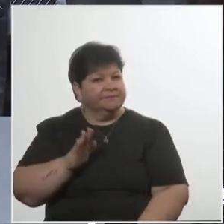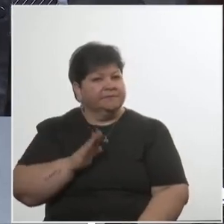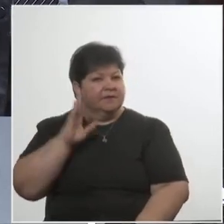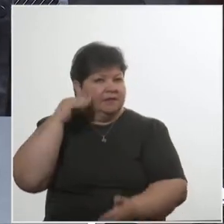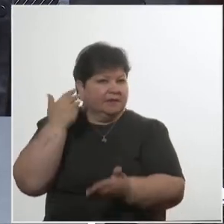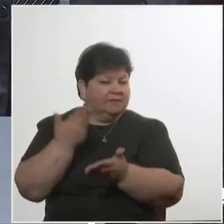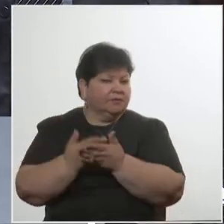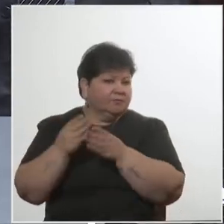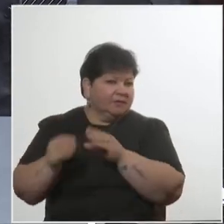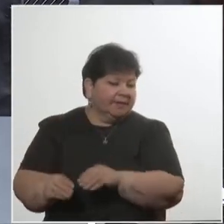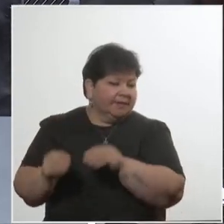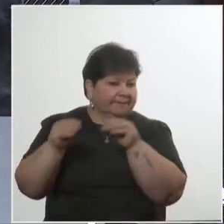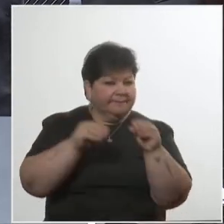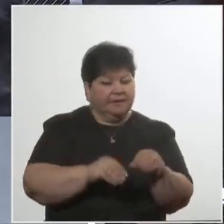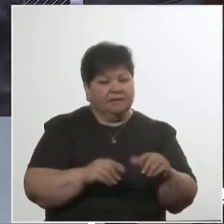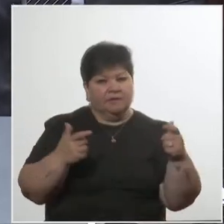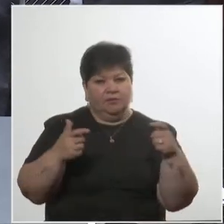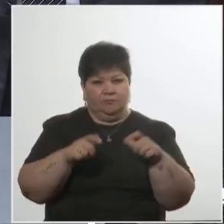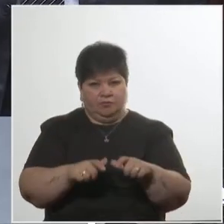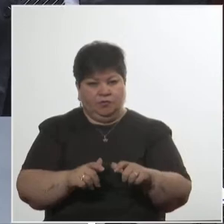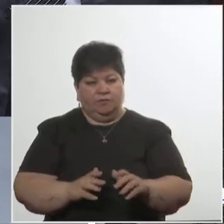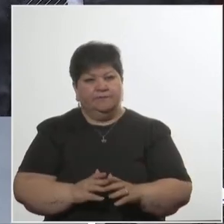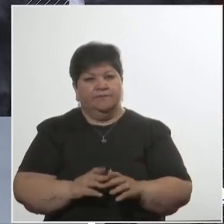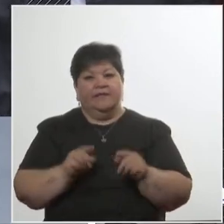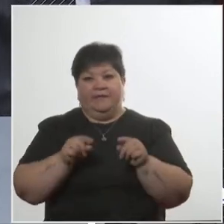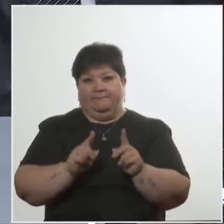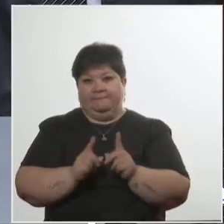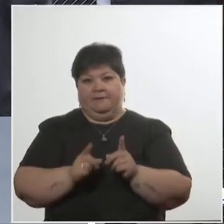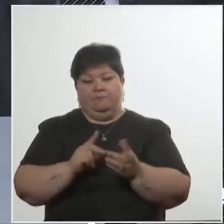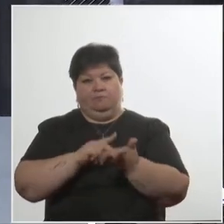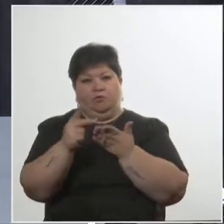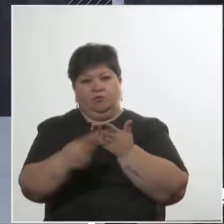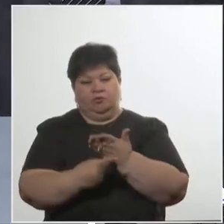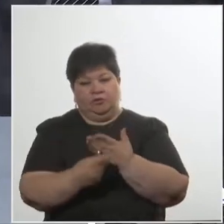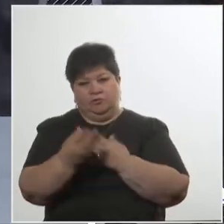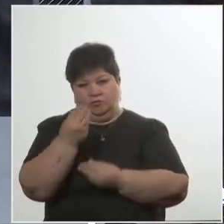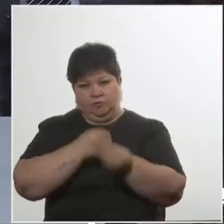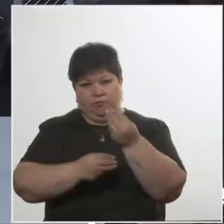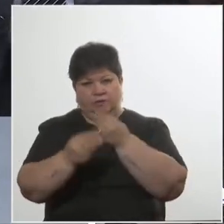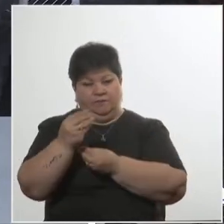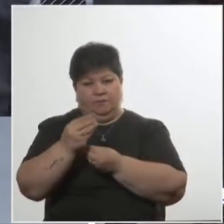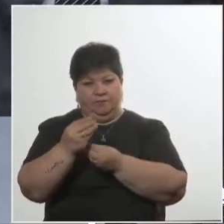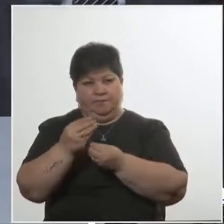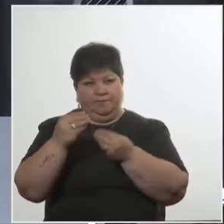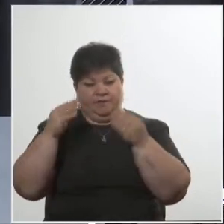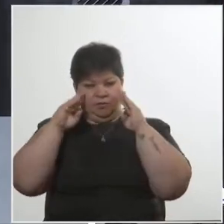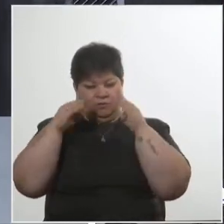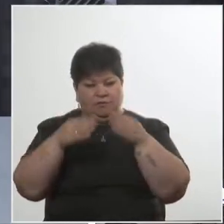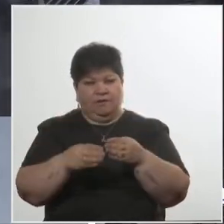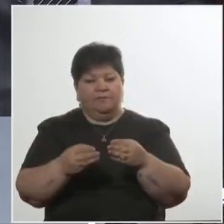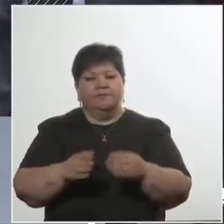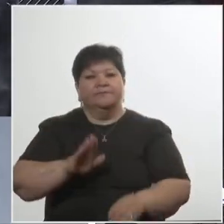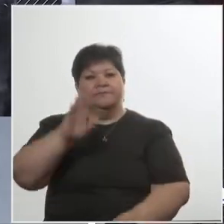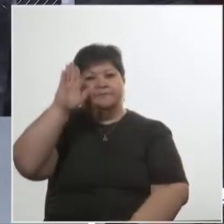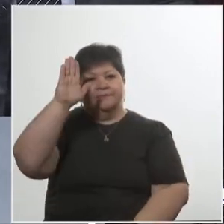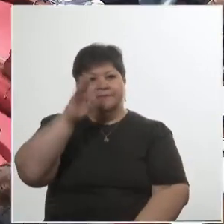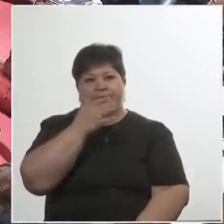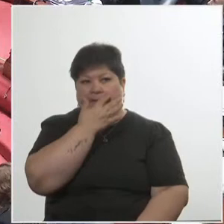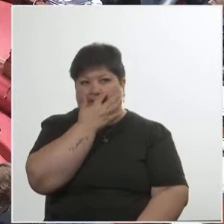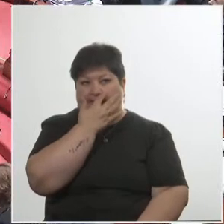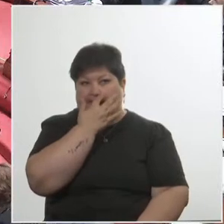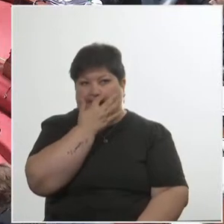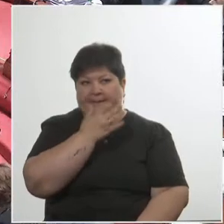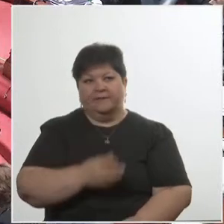de pasar a comisión este proyecto sustitutivo que estamos considerando por la afirmativa sirvan ser